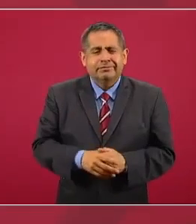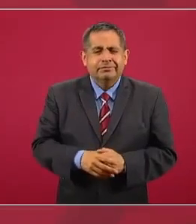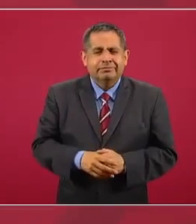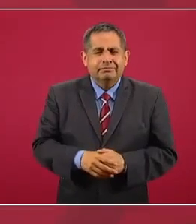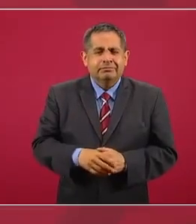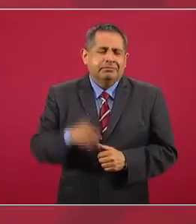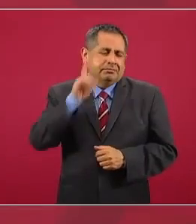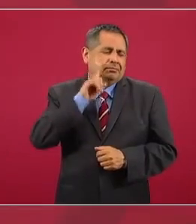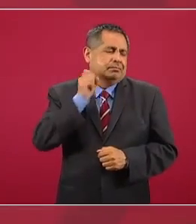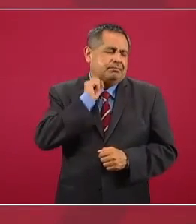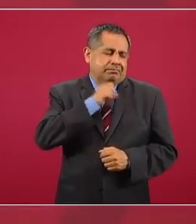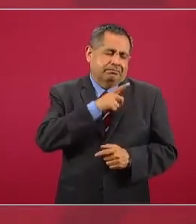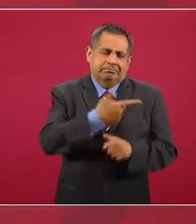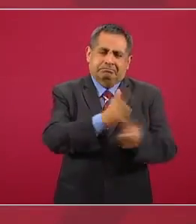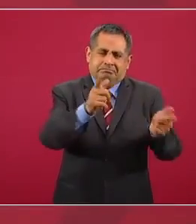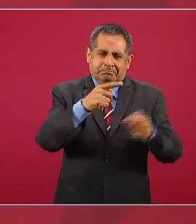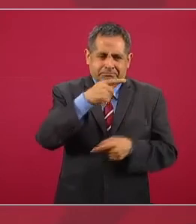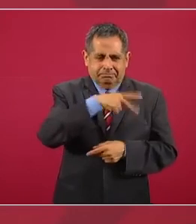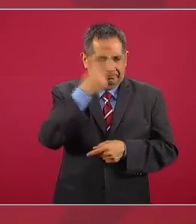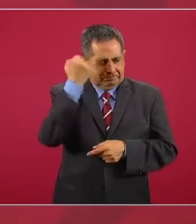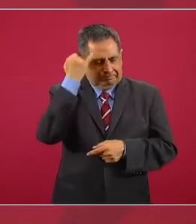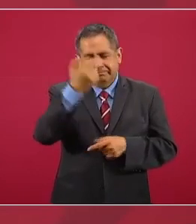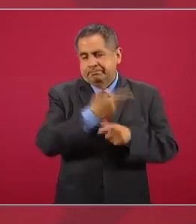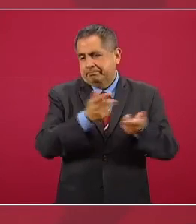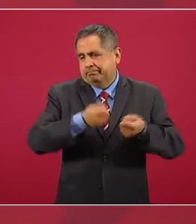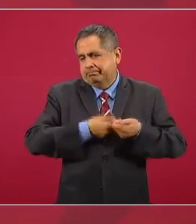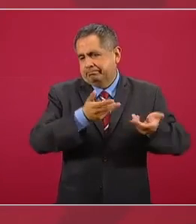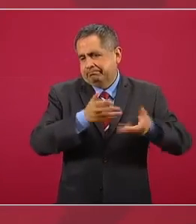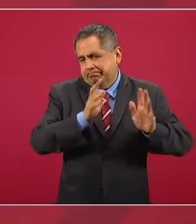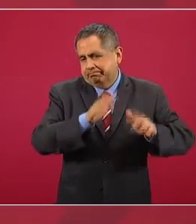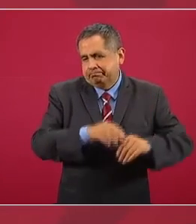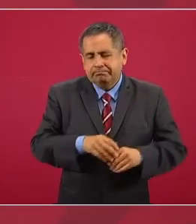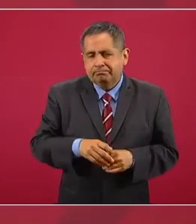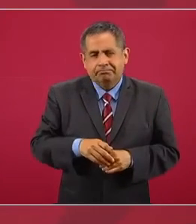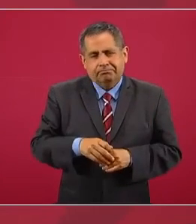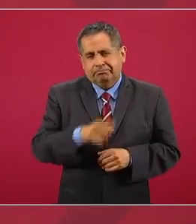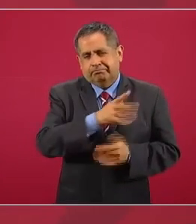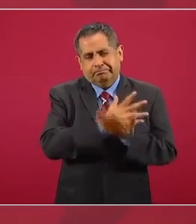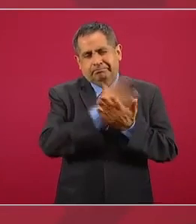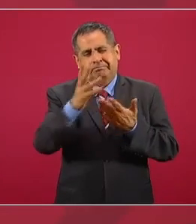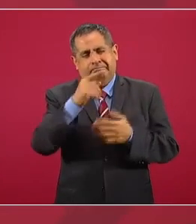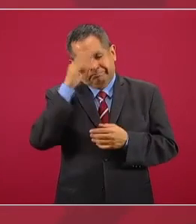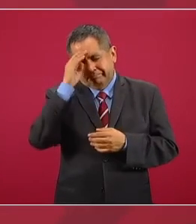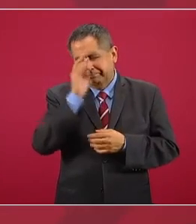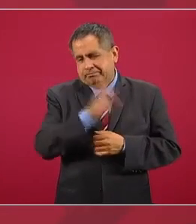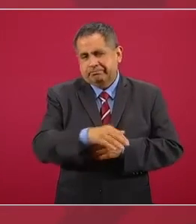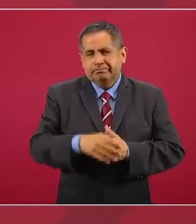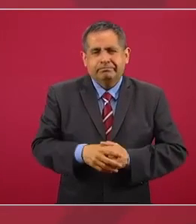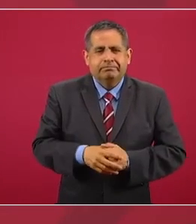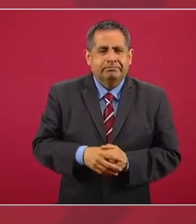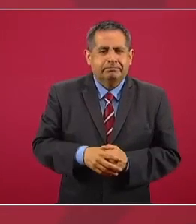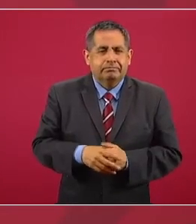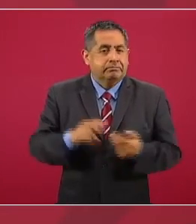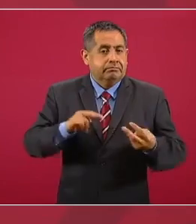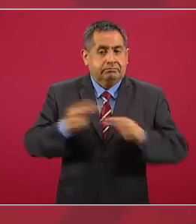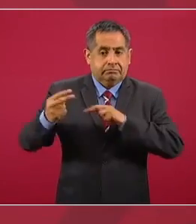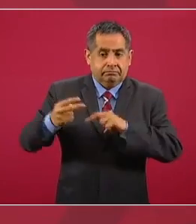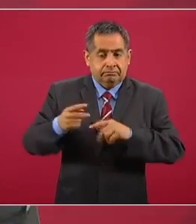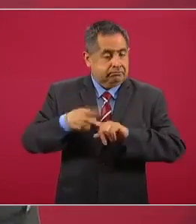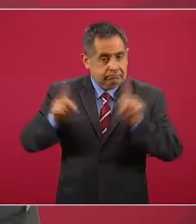Es libre la senadora, ¿no?, de manifestarse, pero sí es un exceso eso. Al